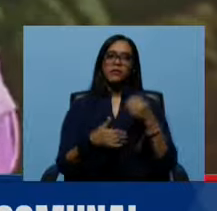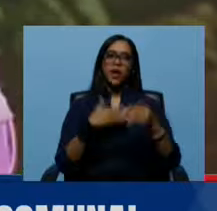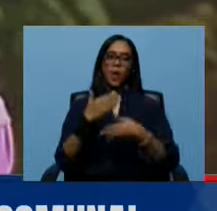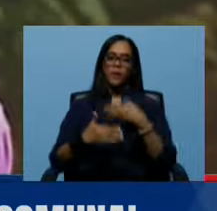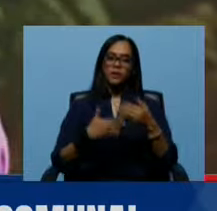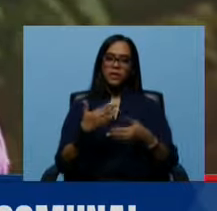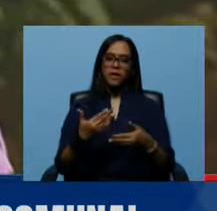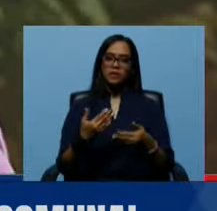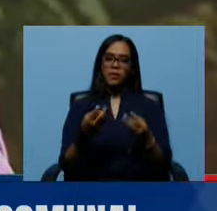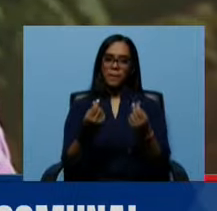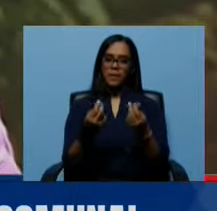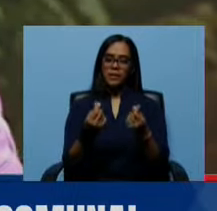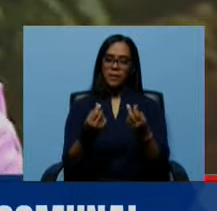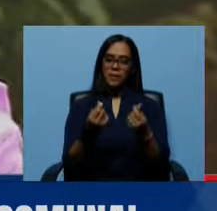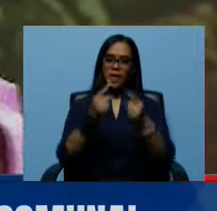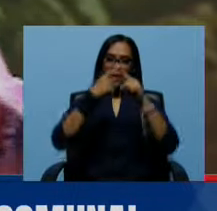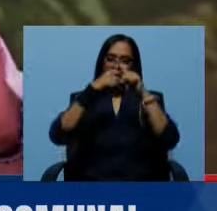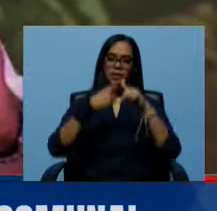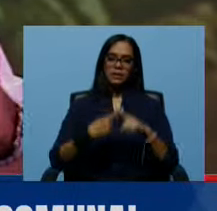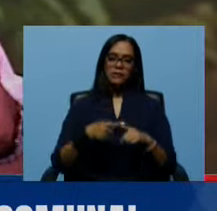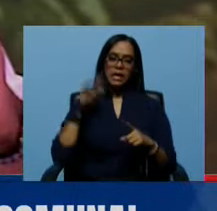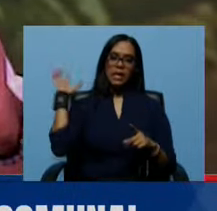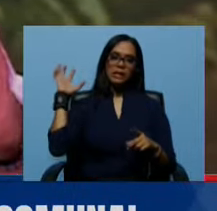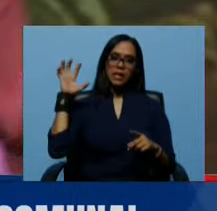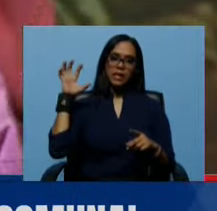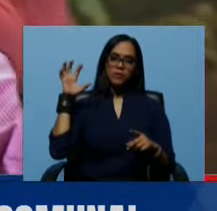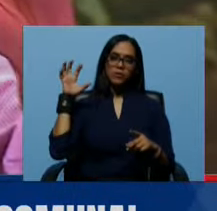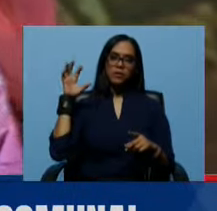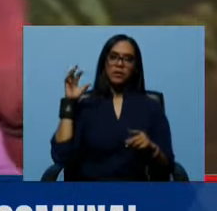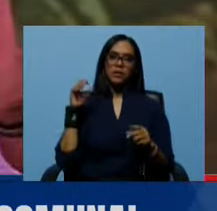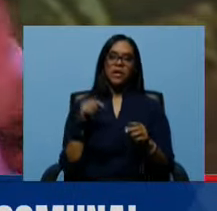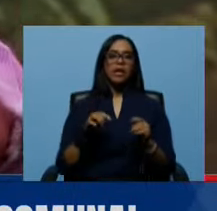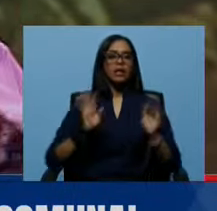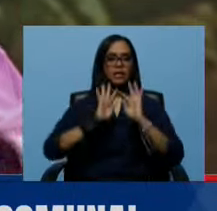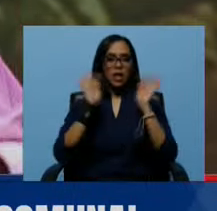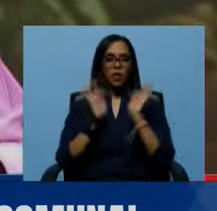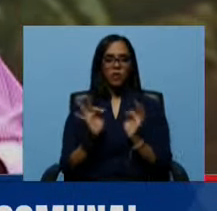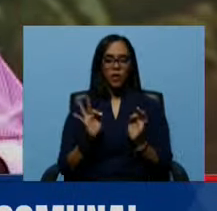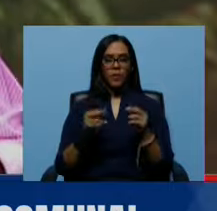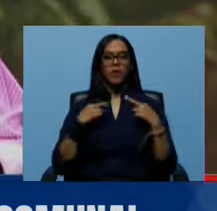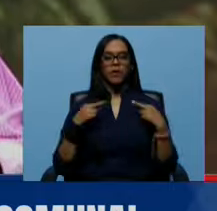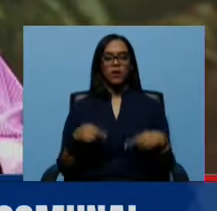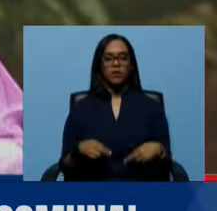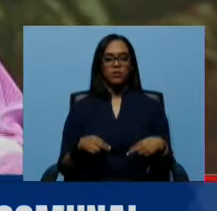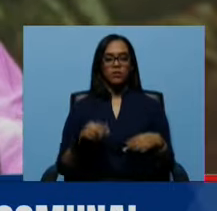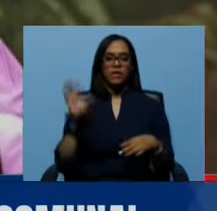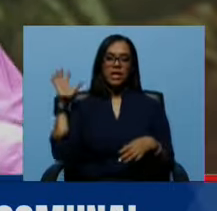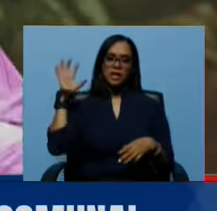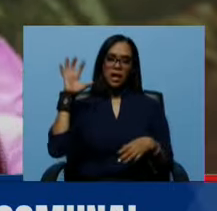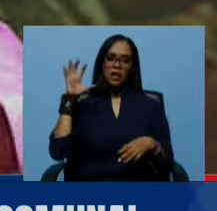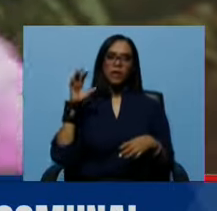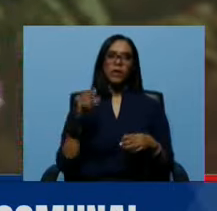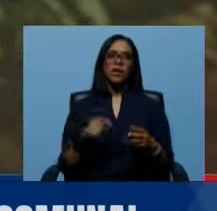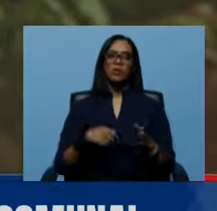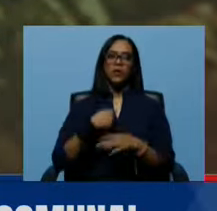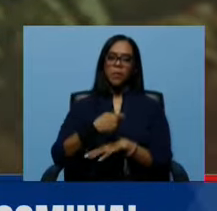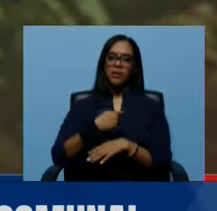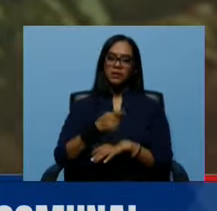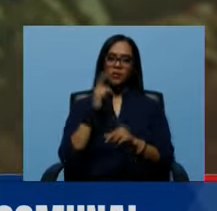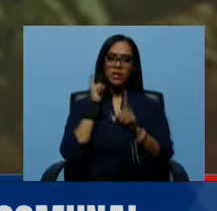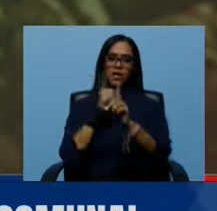procesos presupuestarios del Estado y del manejo de los recursos del Estado y su inversión